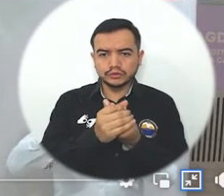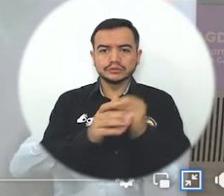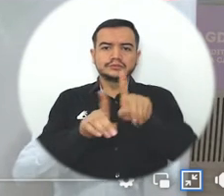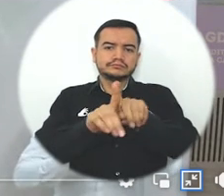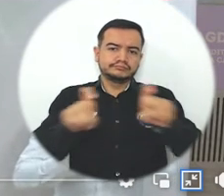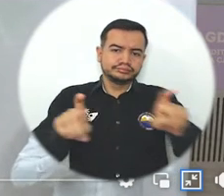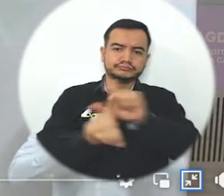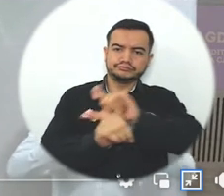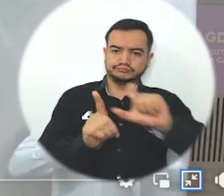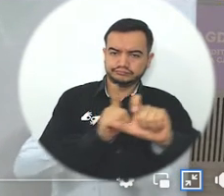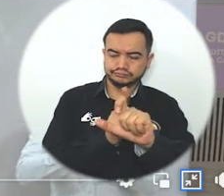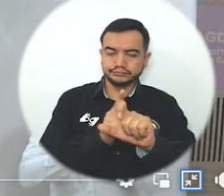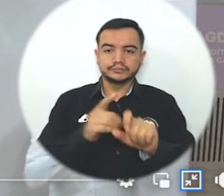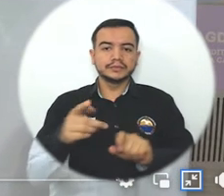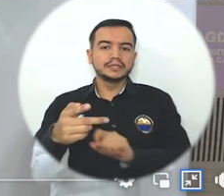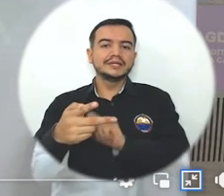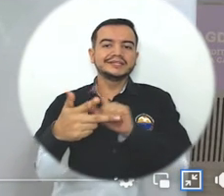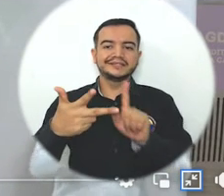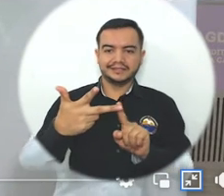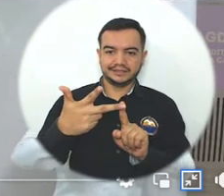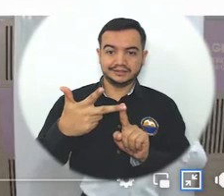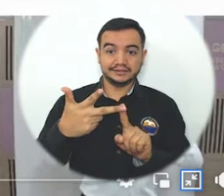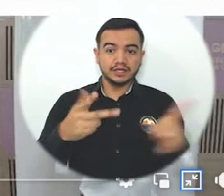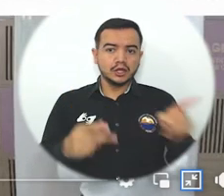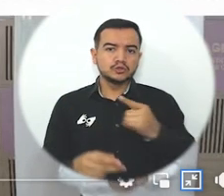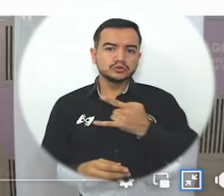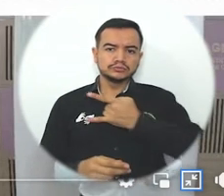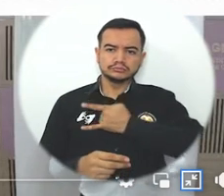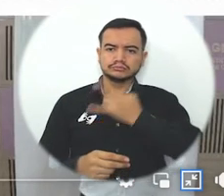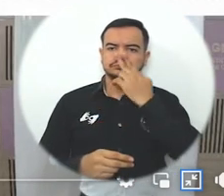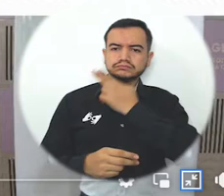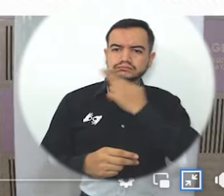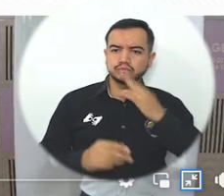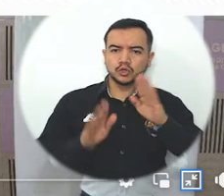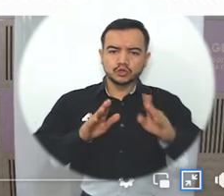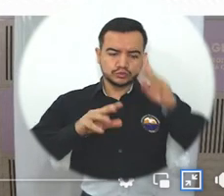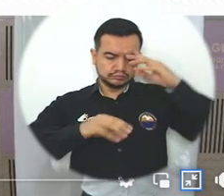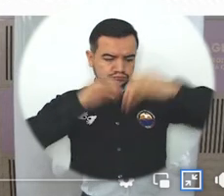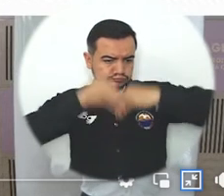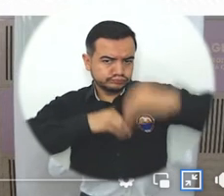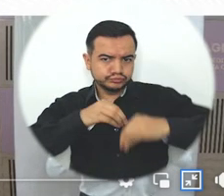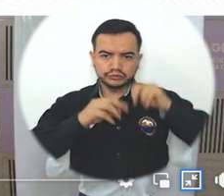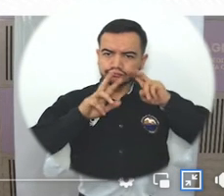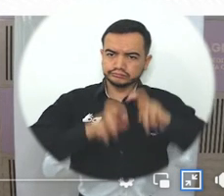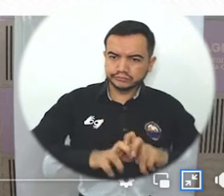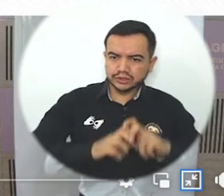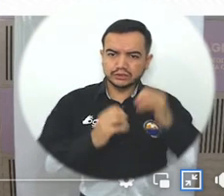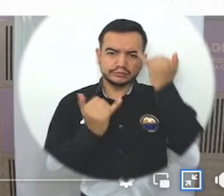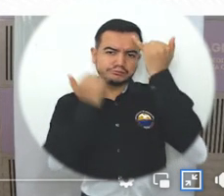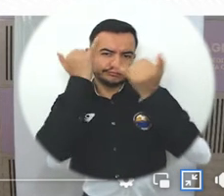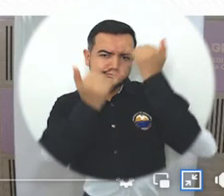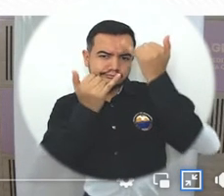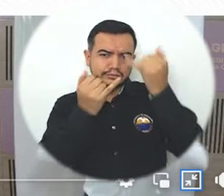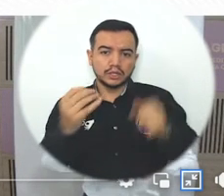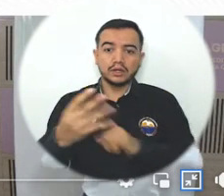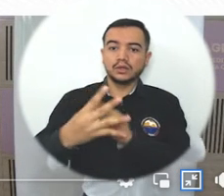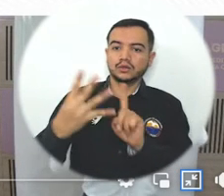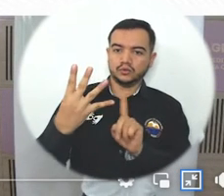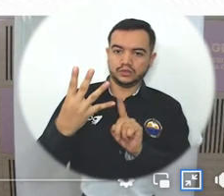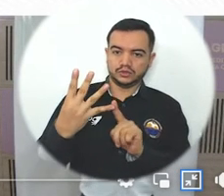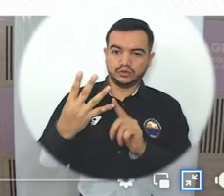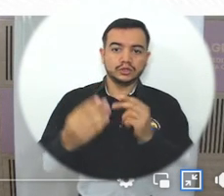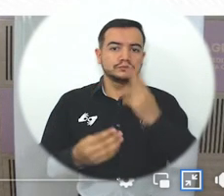la interculturalidad y la pluridiversidad. 3, universidad comprometida con la creación, la investigación y la innovación.